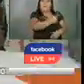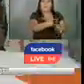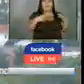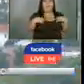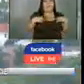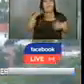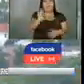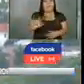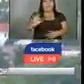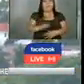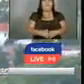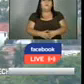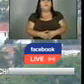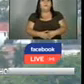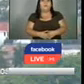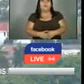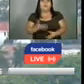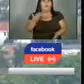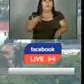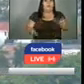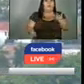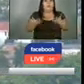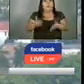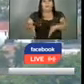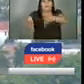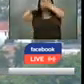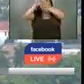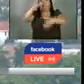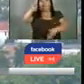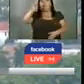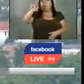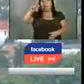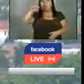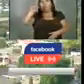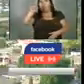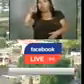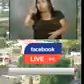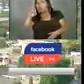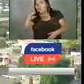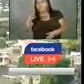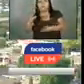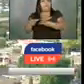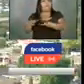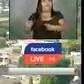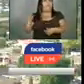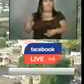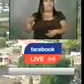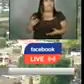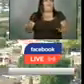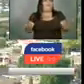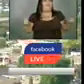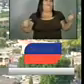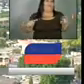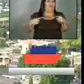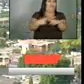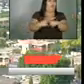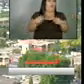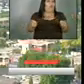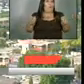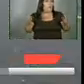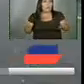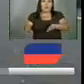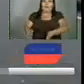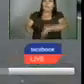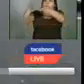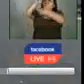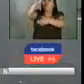población. Ante una disolución de la Digestic, los analistas económicos sostienen que esto generaría confusiones en cuanto